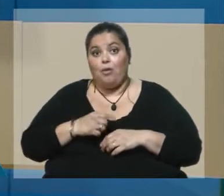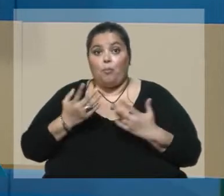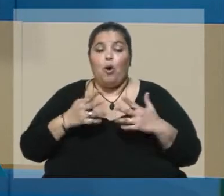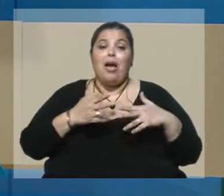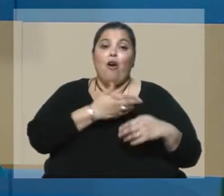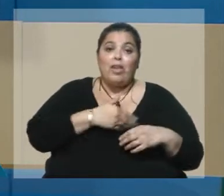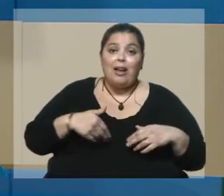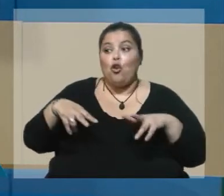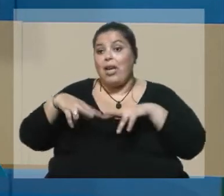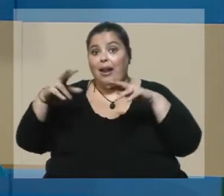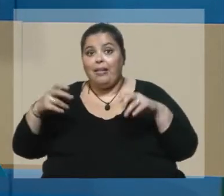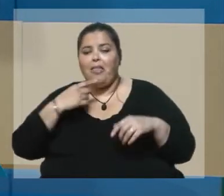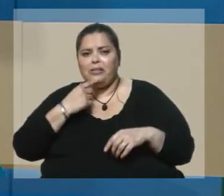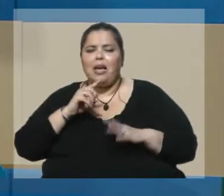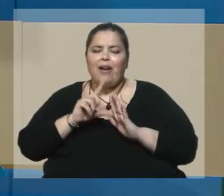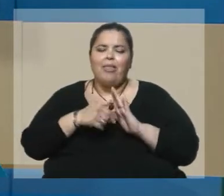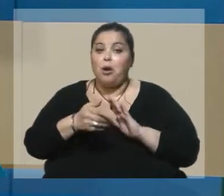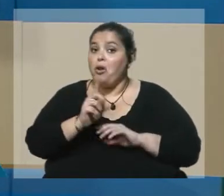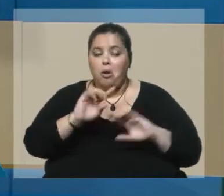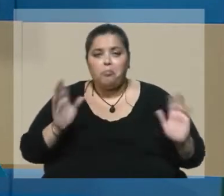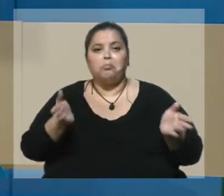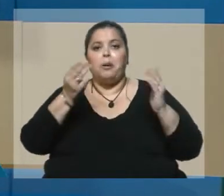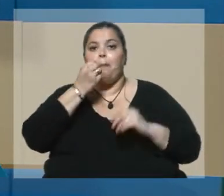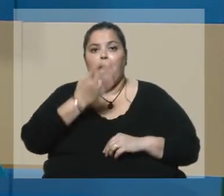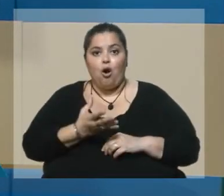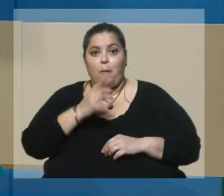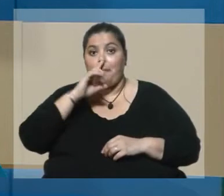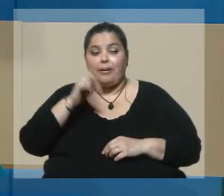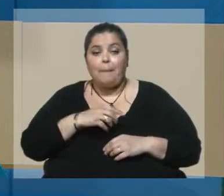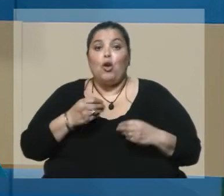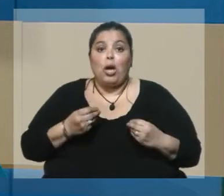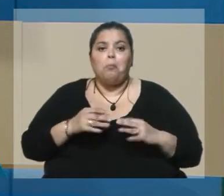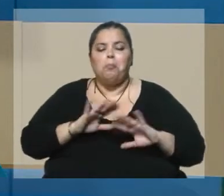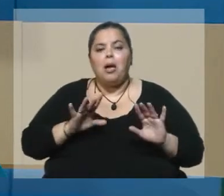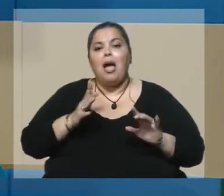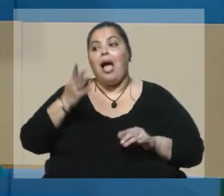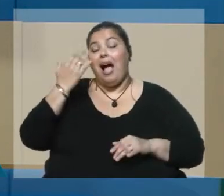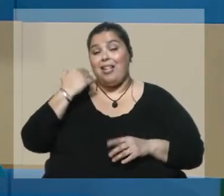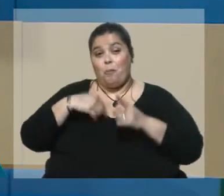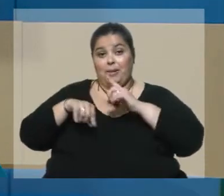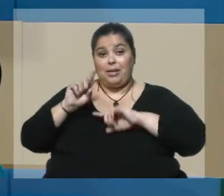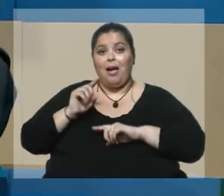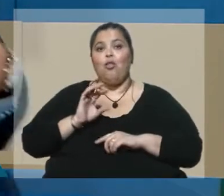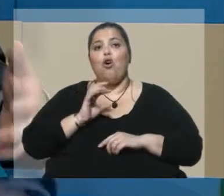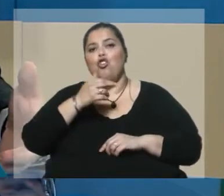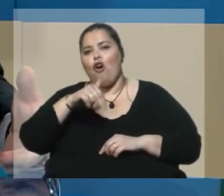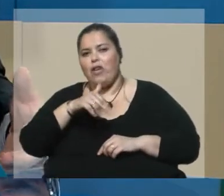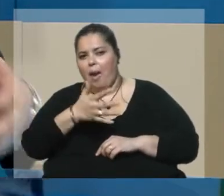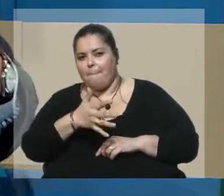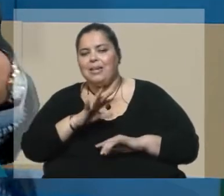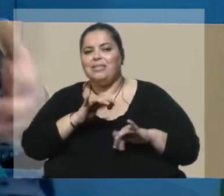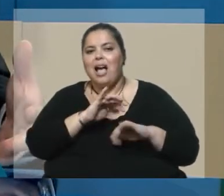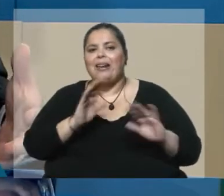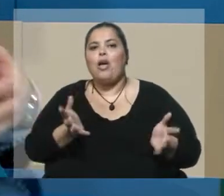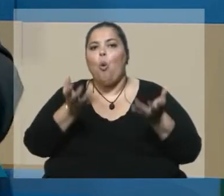analistas preveían y ya hace un año octubre noviembre el año pasado habíamos recuperado el nivel de empleo previo